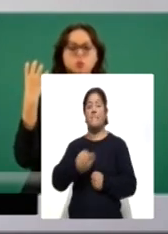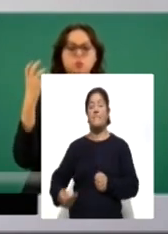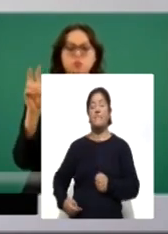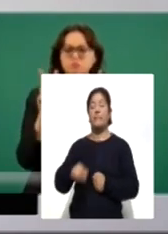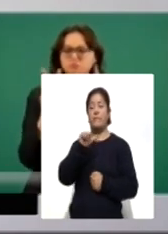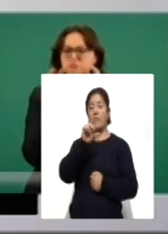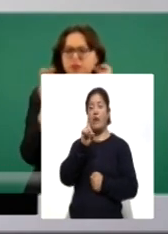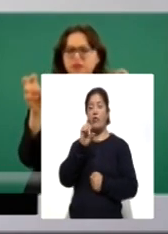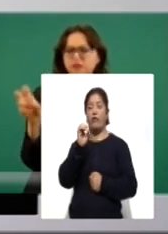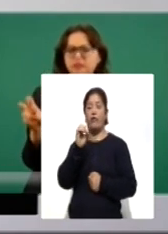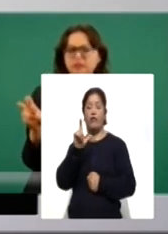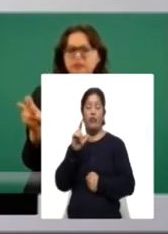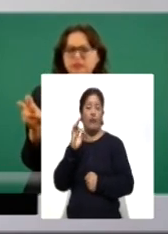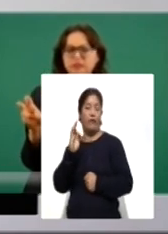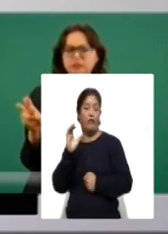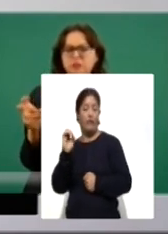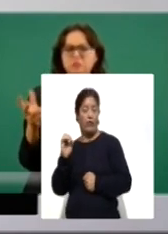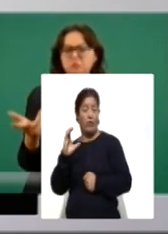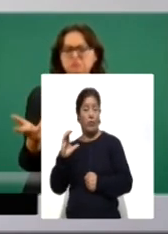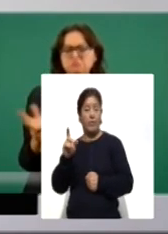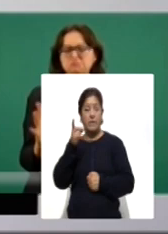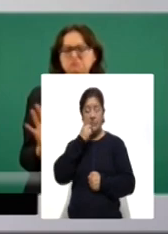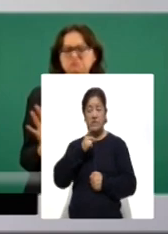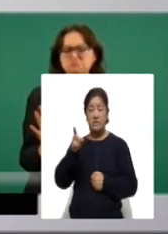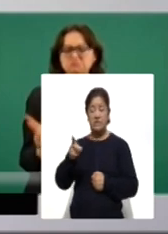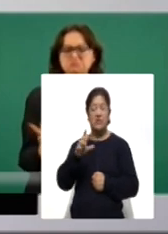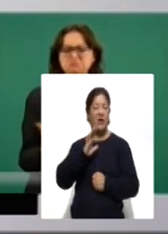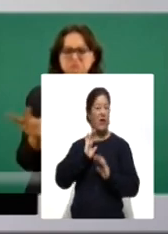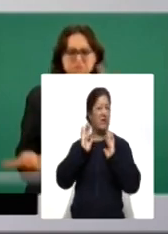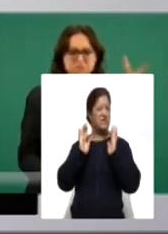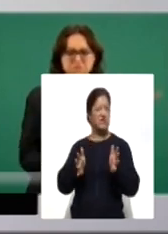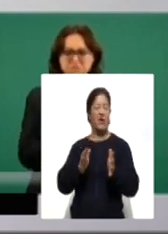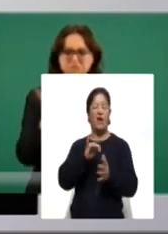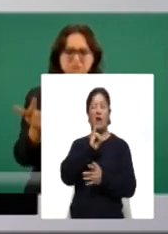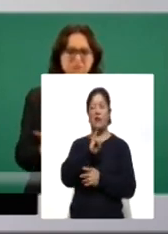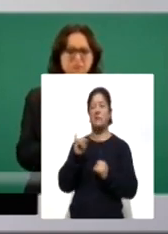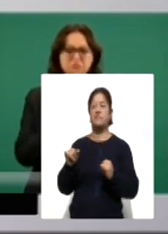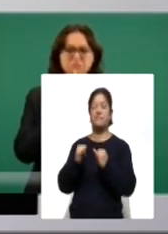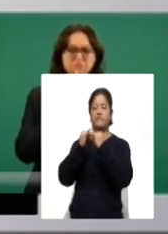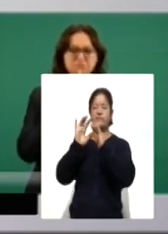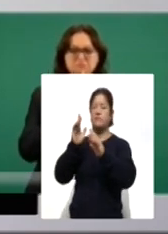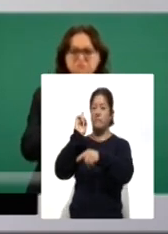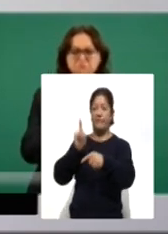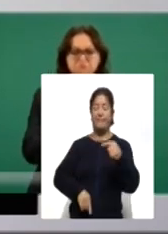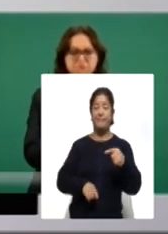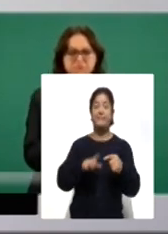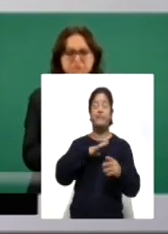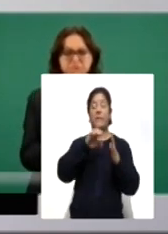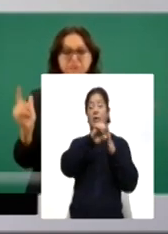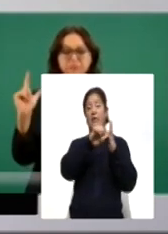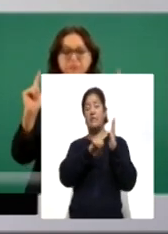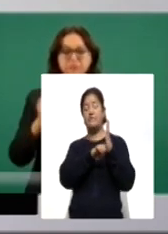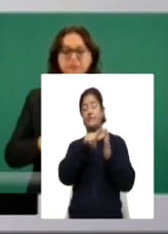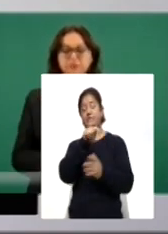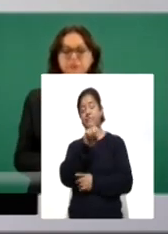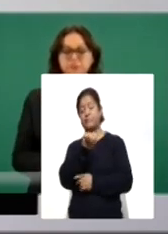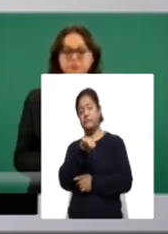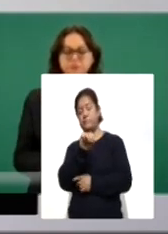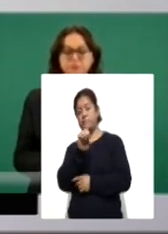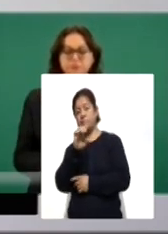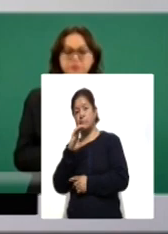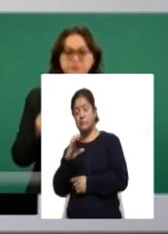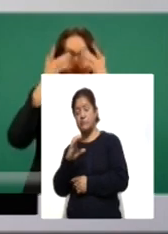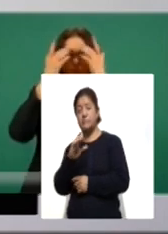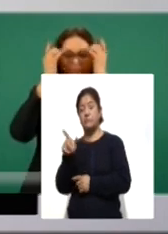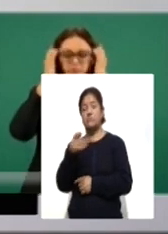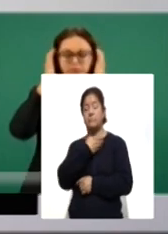Adolfo Cuevas, advirtieron que la intención de desaparecer la autonomía del instituto afectaría los estatutos del T-MEC, el presidente Andrés Manuel López